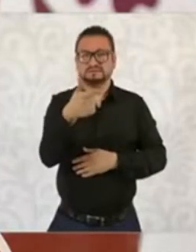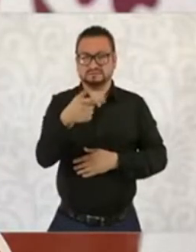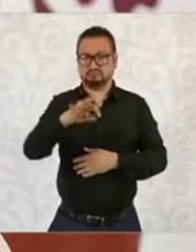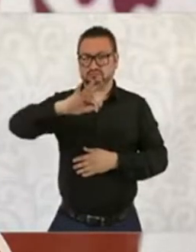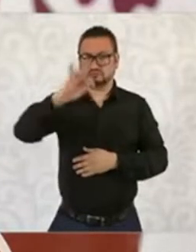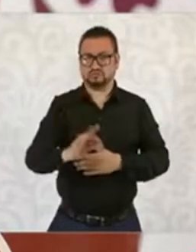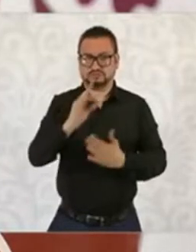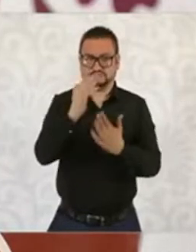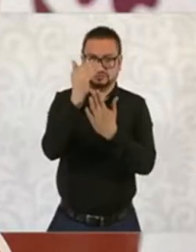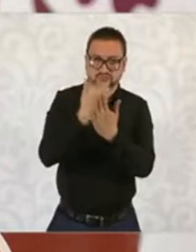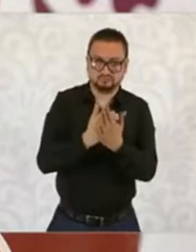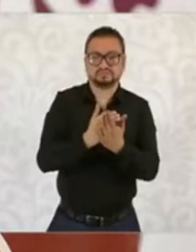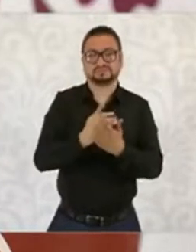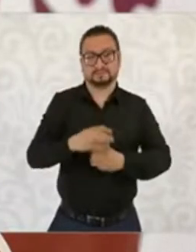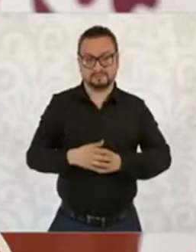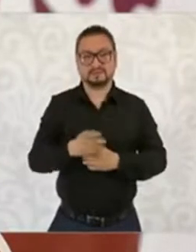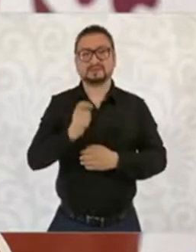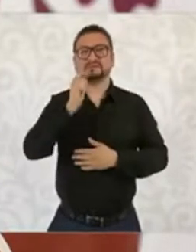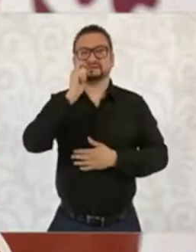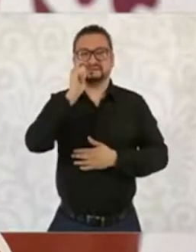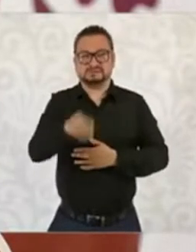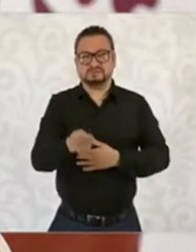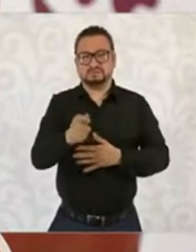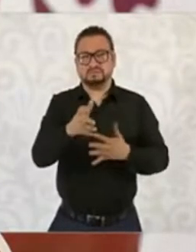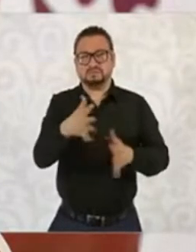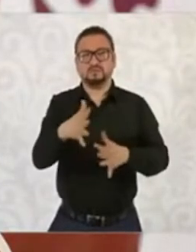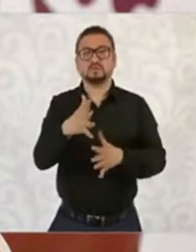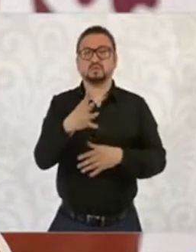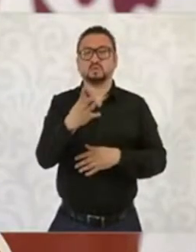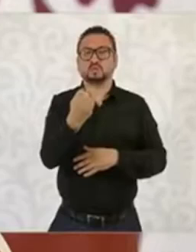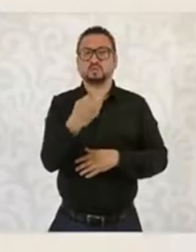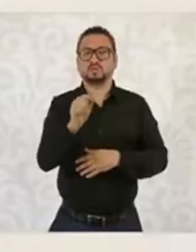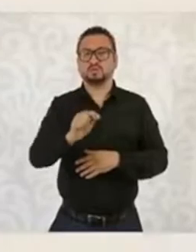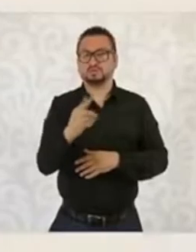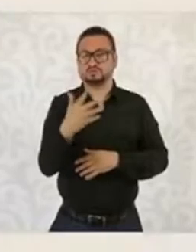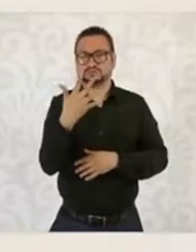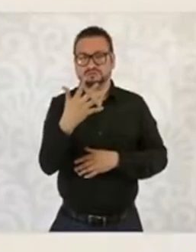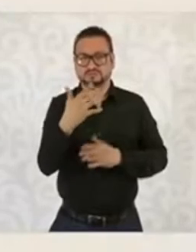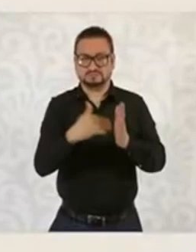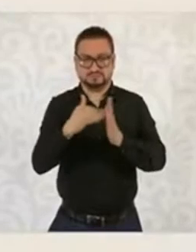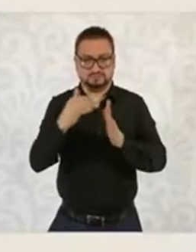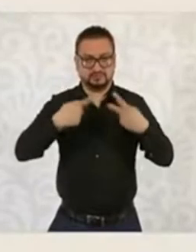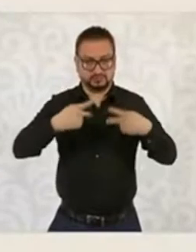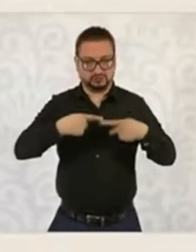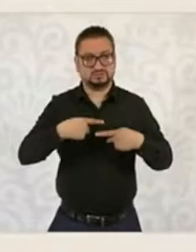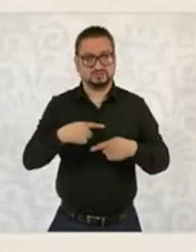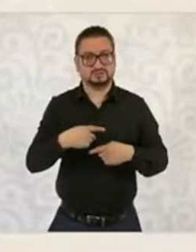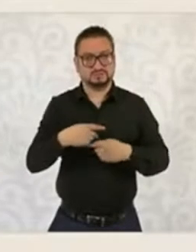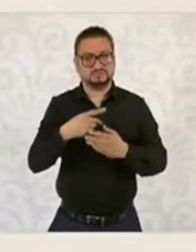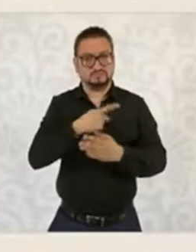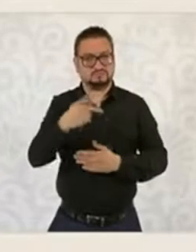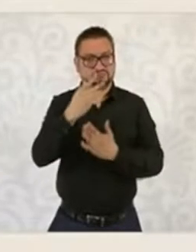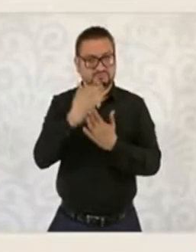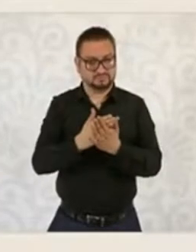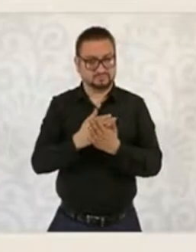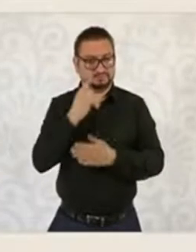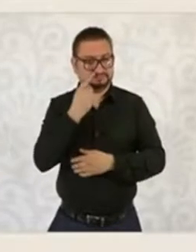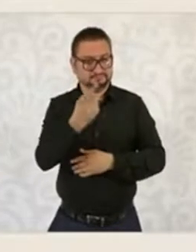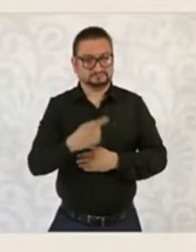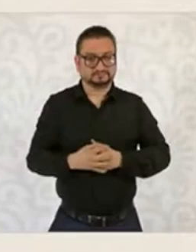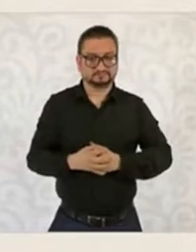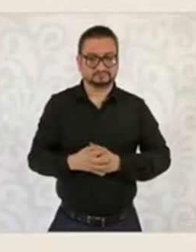7%, estimando en ese sentido que son cerca de 9.5 millones de personas que salieron de la pobreza entre el